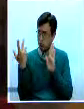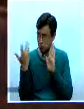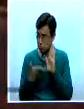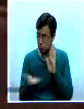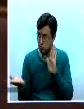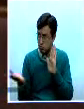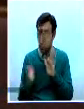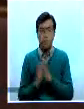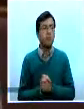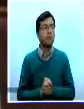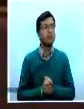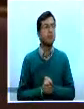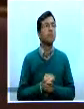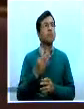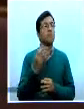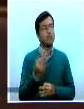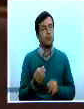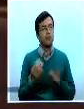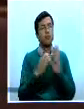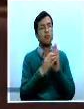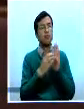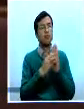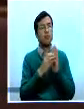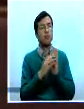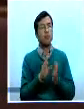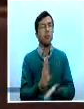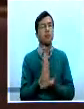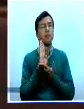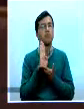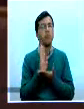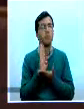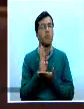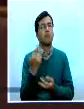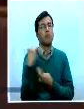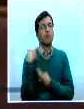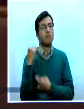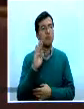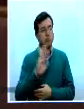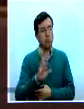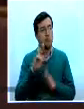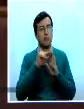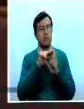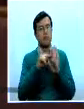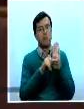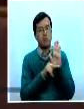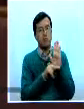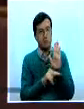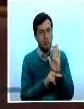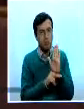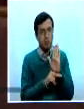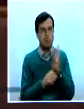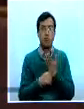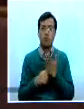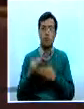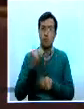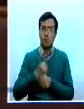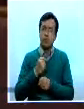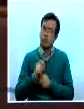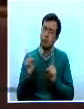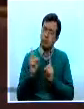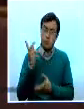ese es un capítulo que le corresponde al instituto ecuatoriano de seguridad social norma no al ministerio del trabajo pero